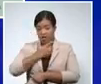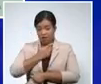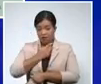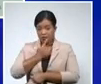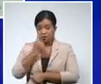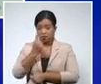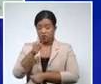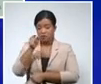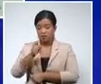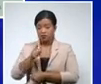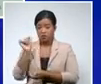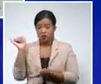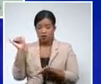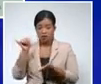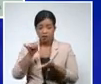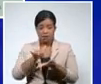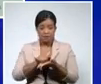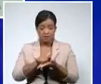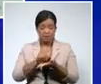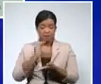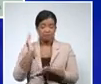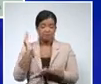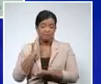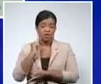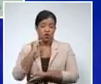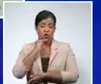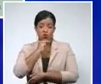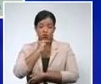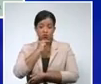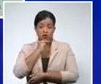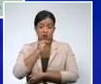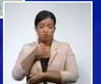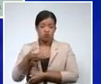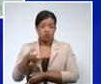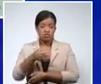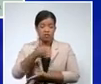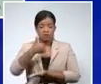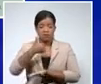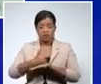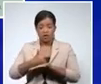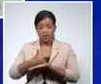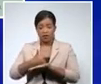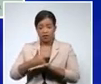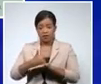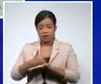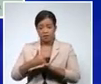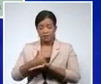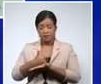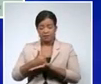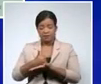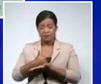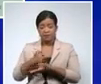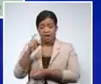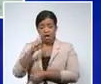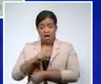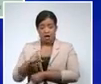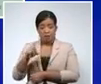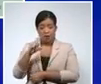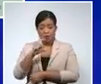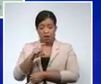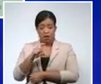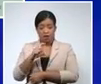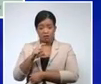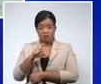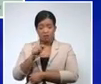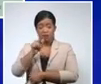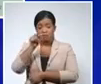viajero procedente de Rusia, del municipio Ciego de Ávila. En el caso de Camagüey, el paciente